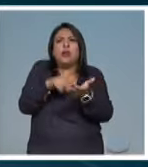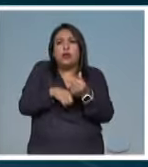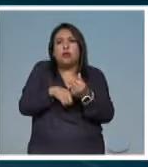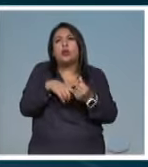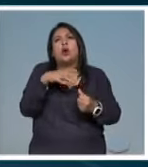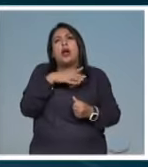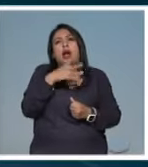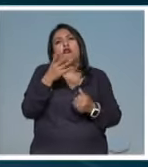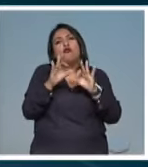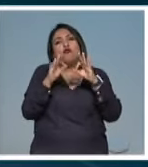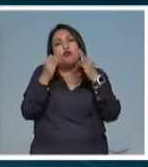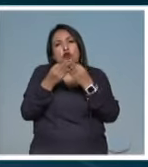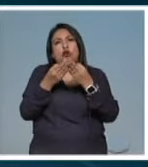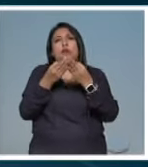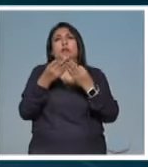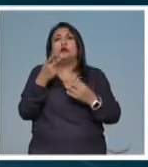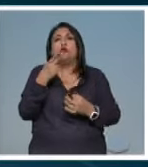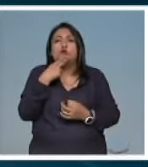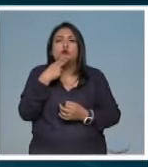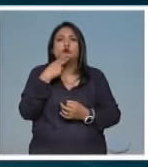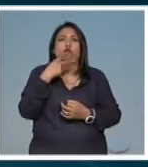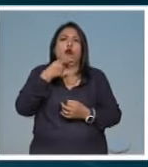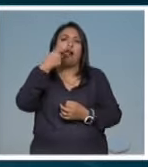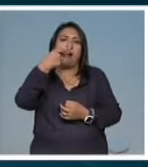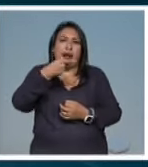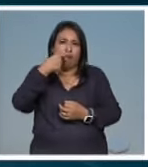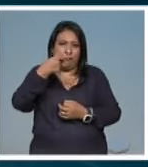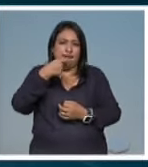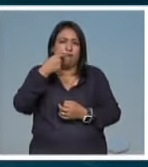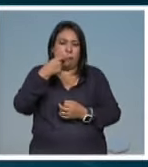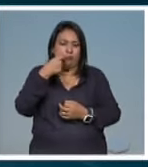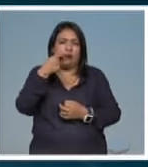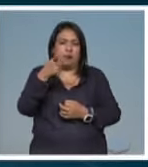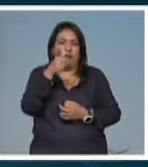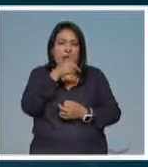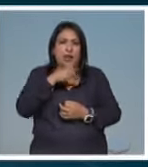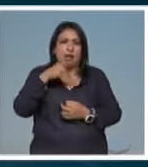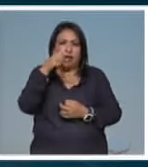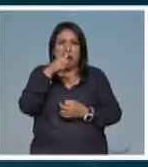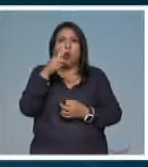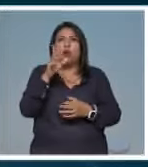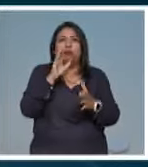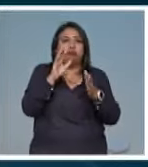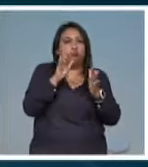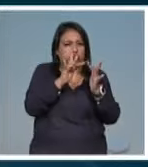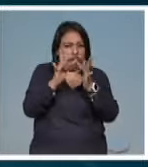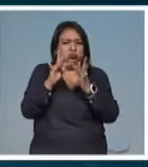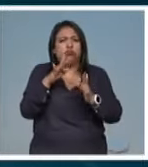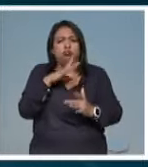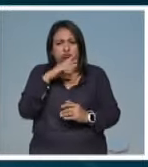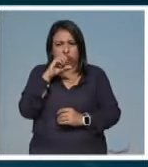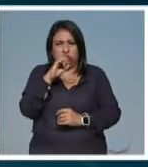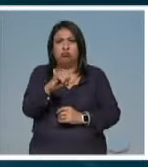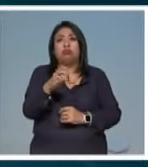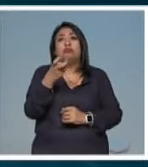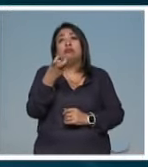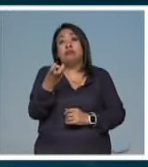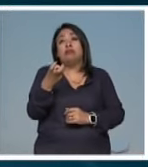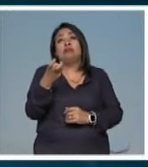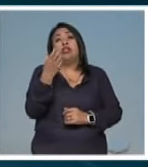son las formas del habla de los usuarios de la lengua, se comunican entre ellas,